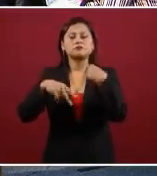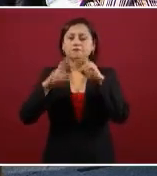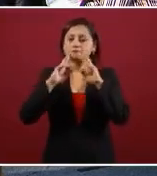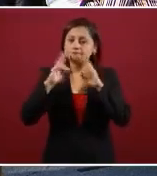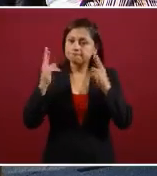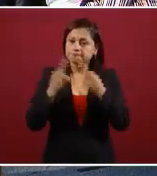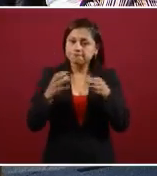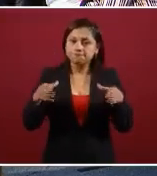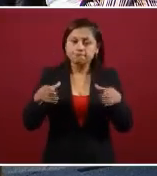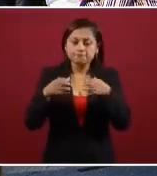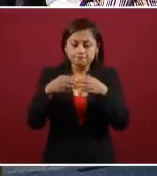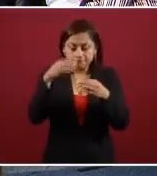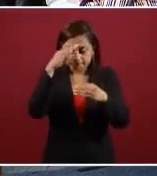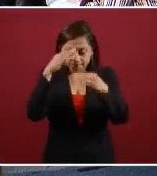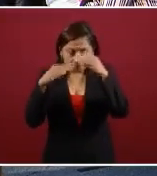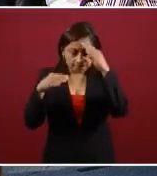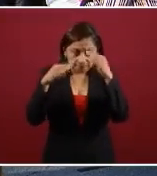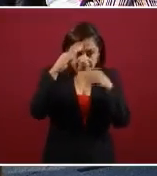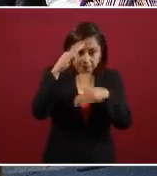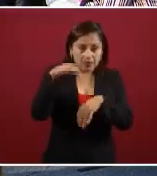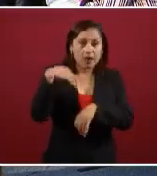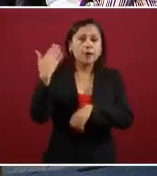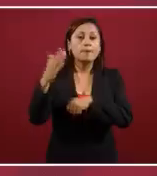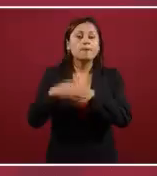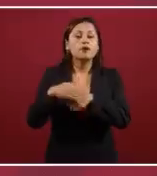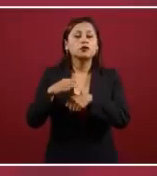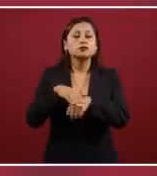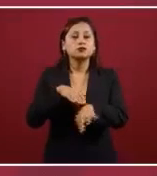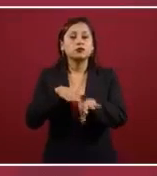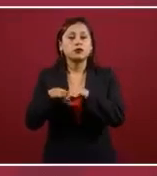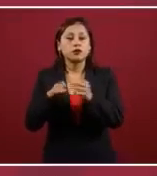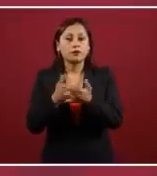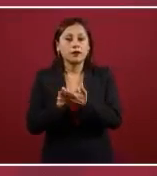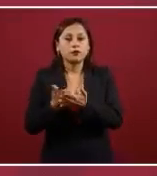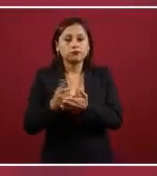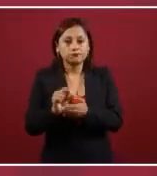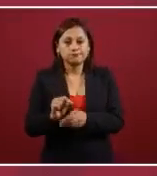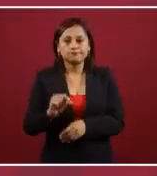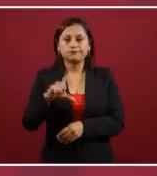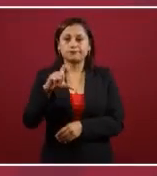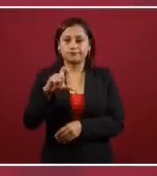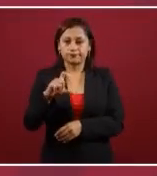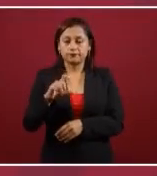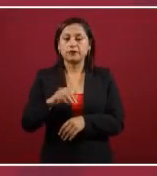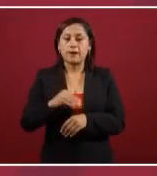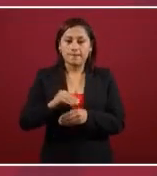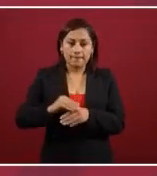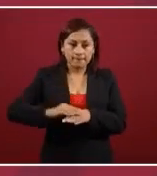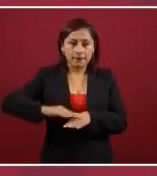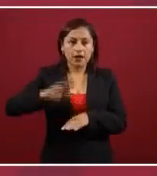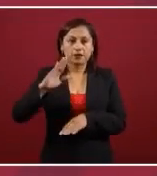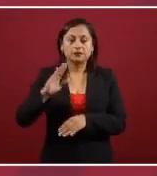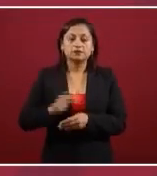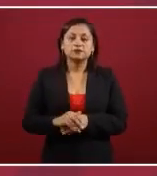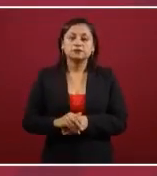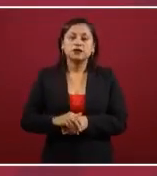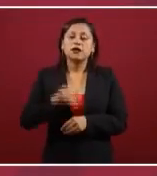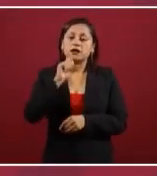aumento al salario y que haya empleos, que haya bienestar.